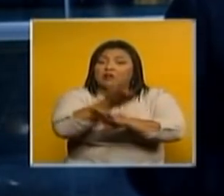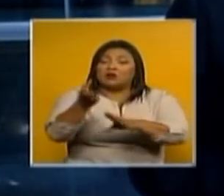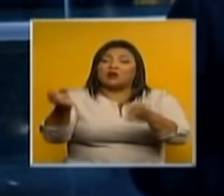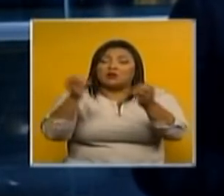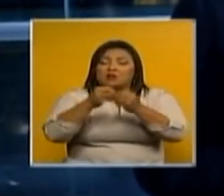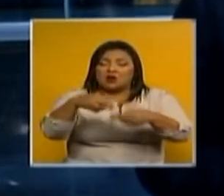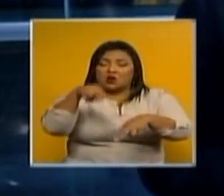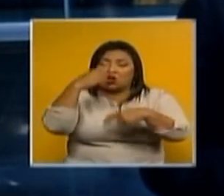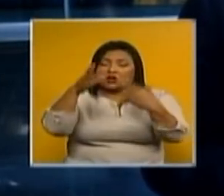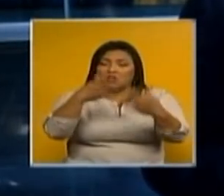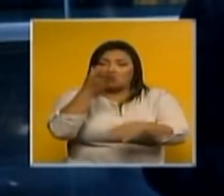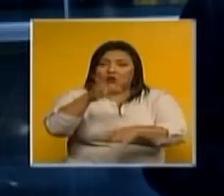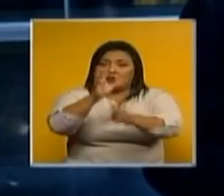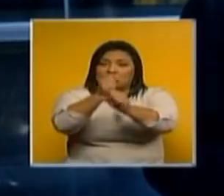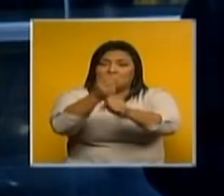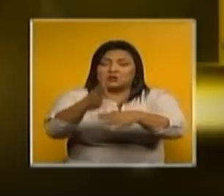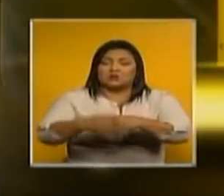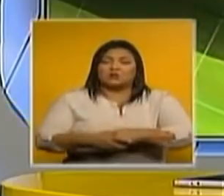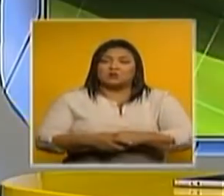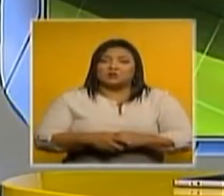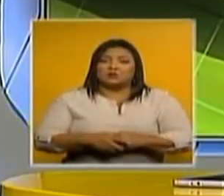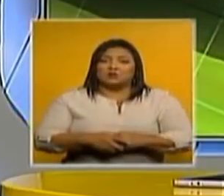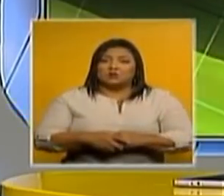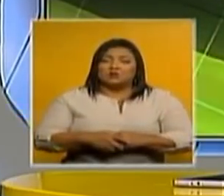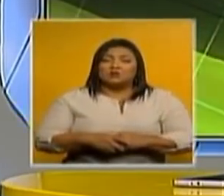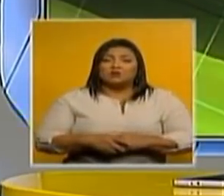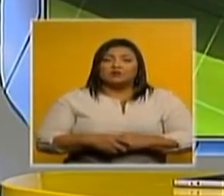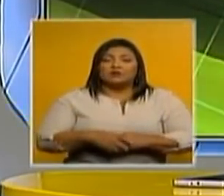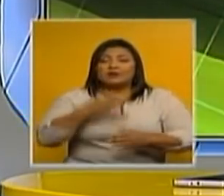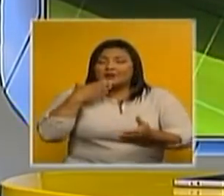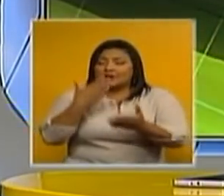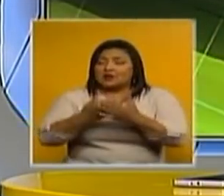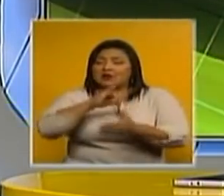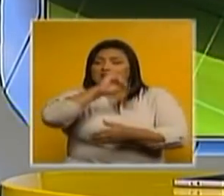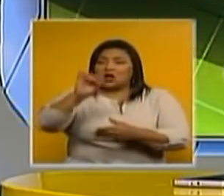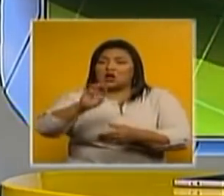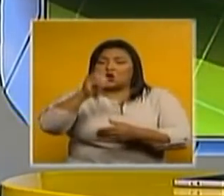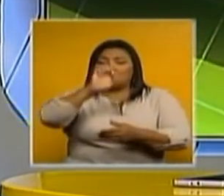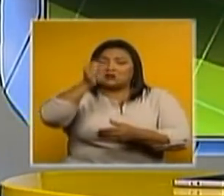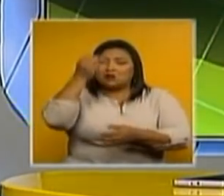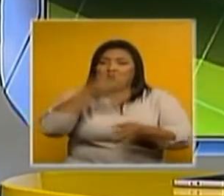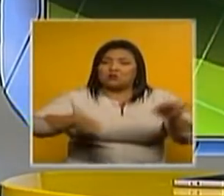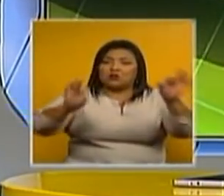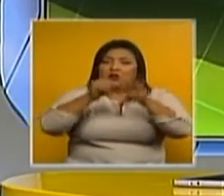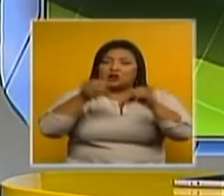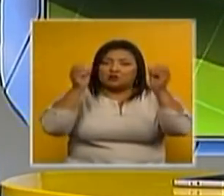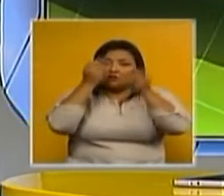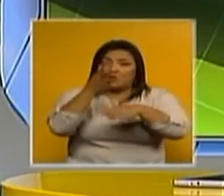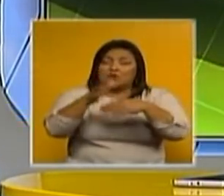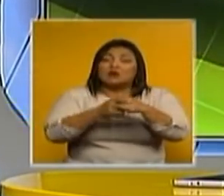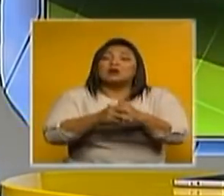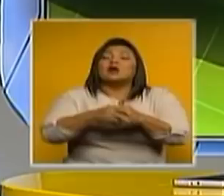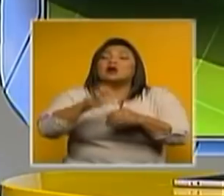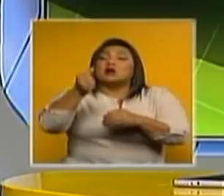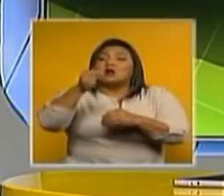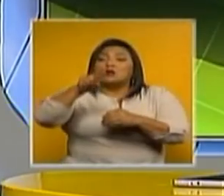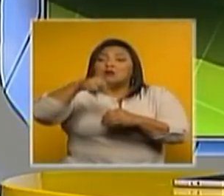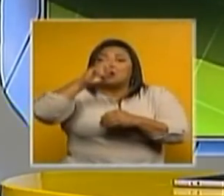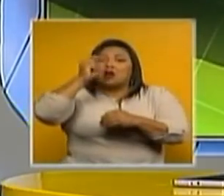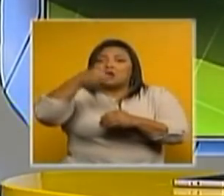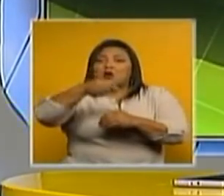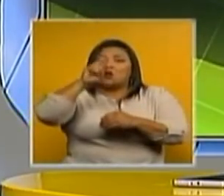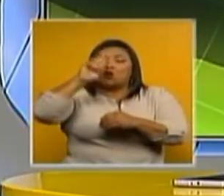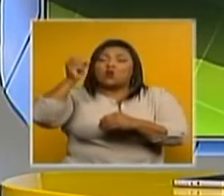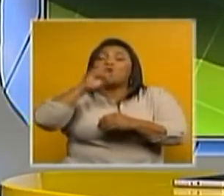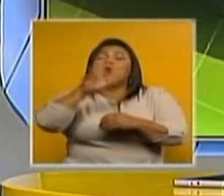más noticias. Buenas noches. Bueno, gracias a José Ignacio por esta importante información. Y les contamos que a Saraguro, provincia de Loja, también